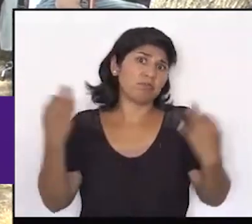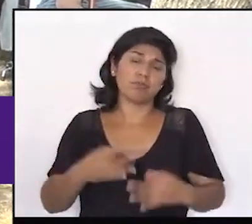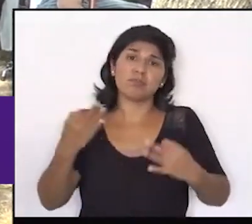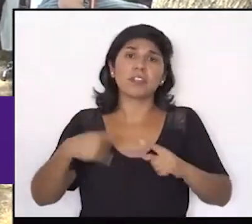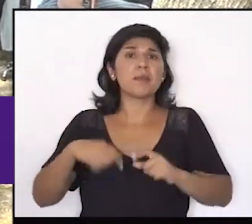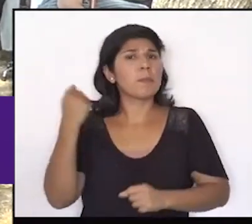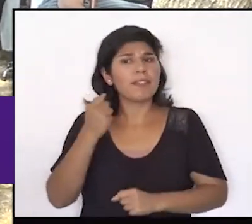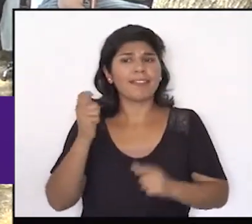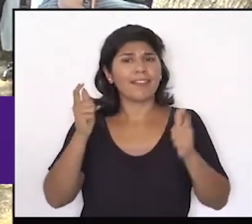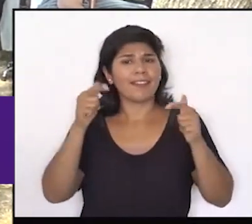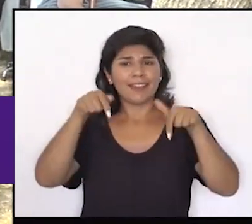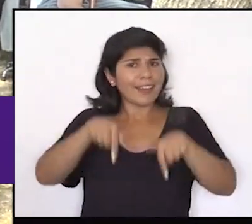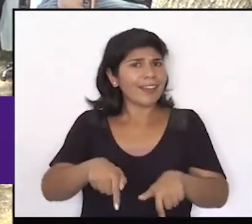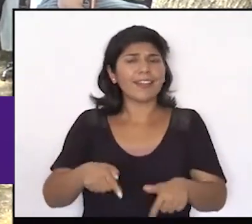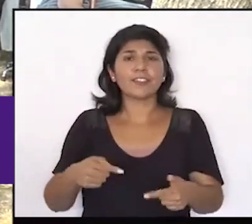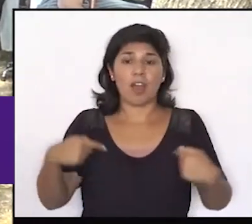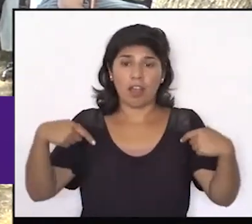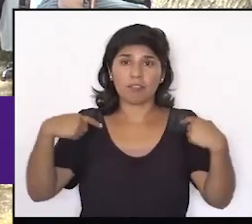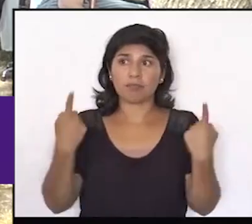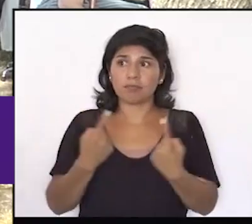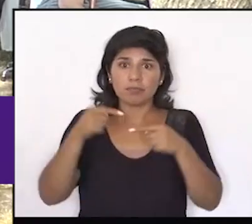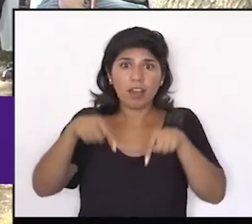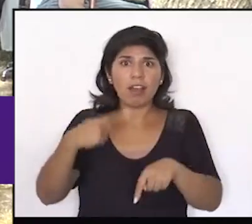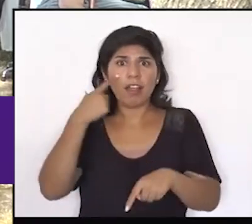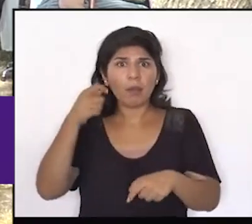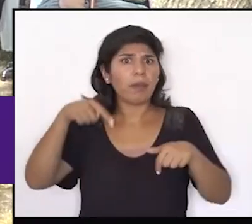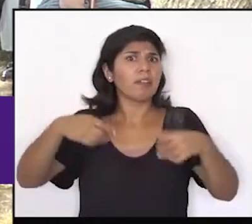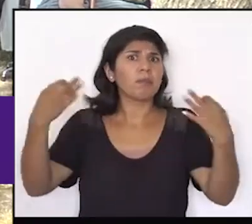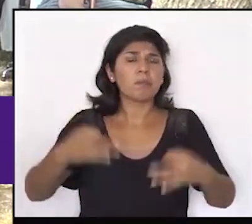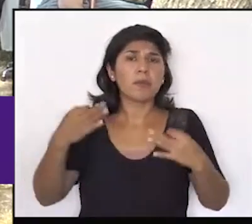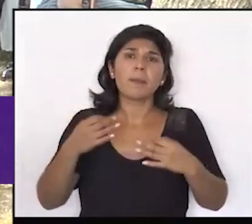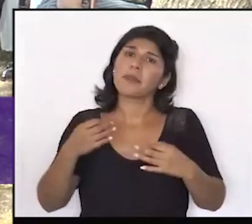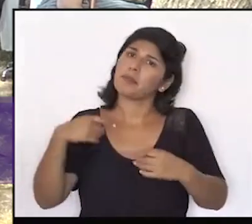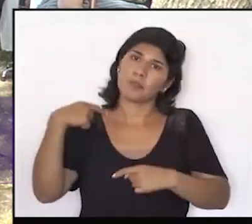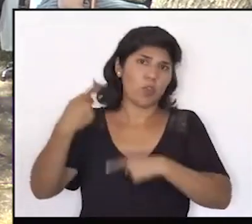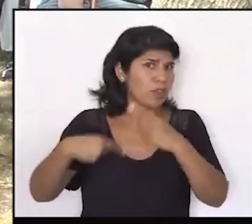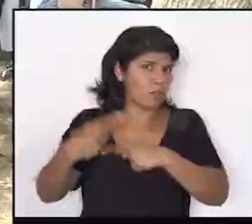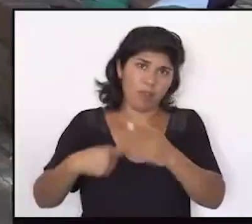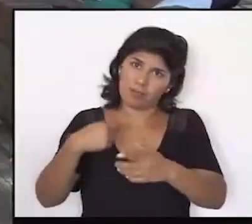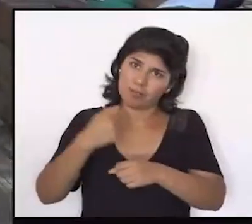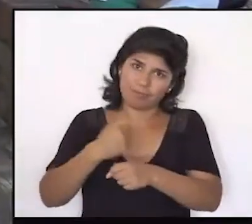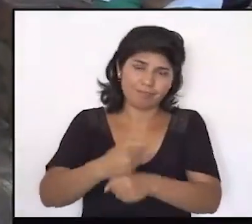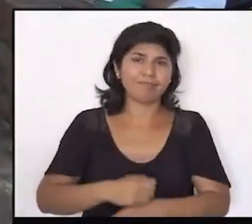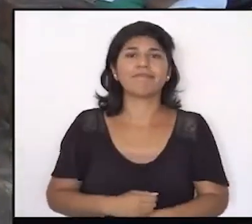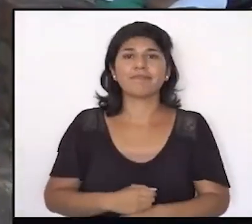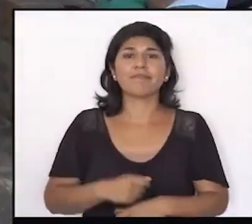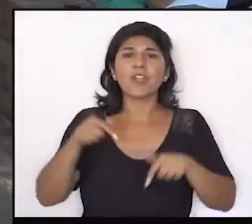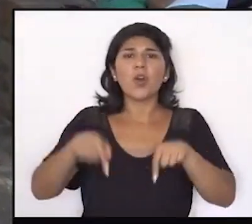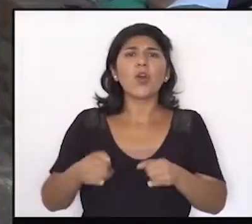Por eso es bueno celebrar eso, darse cuenta de lo que gozamos aquí, pero siempre irá más. Es un día